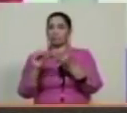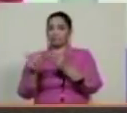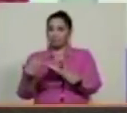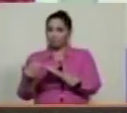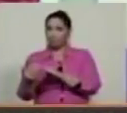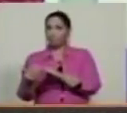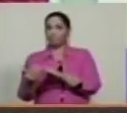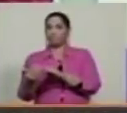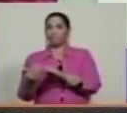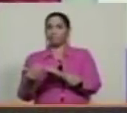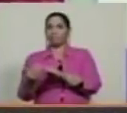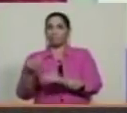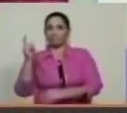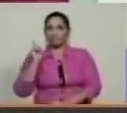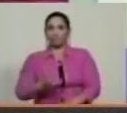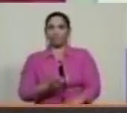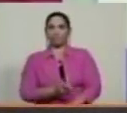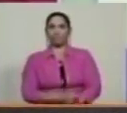47 mil.